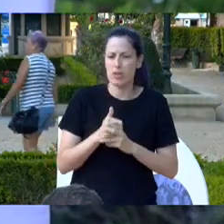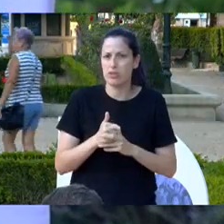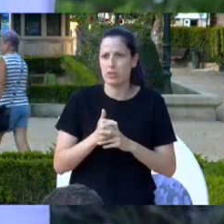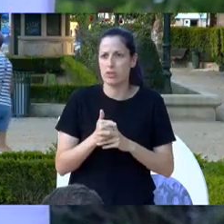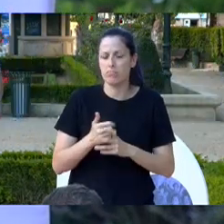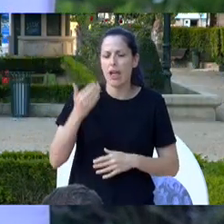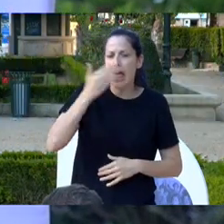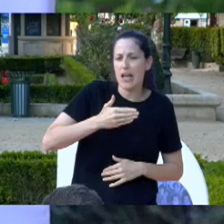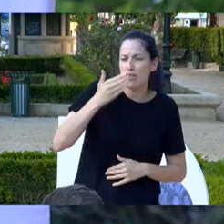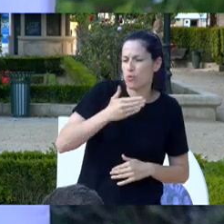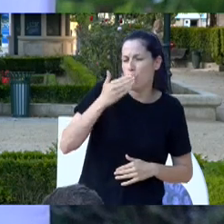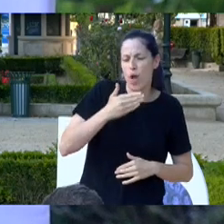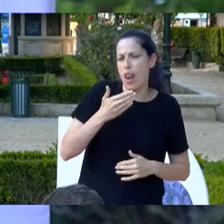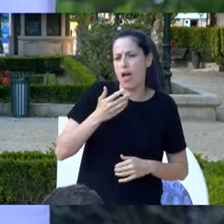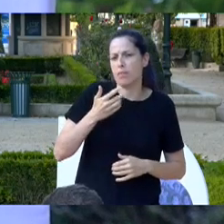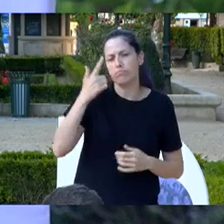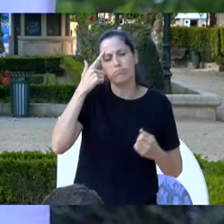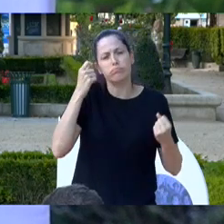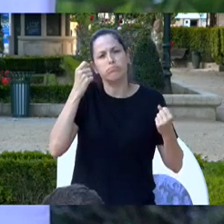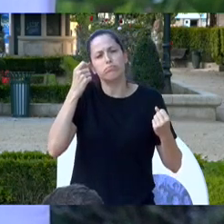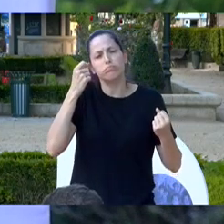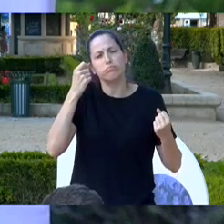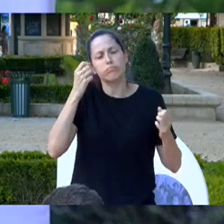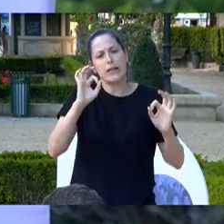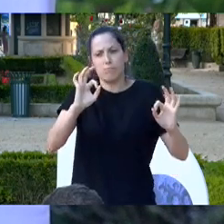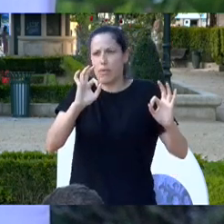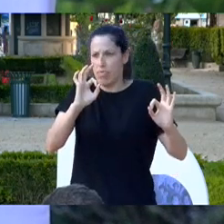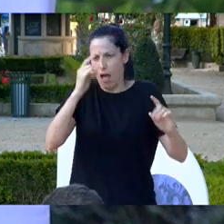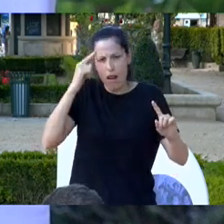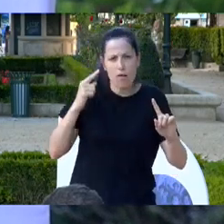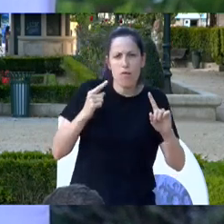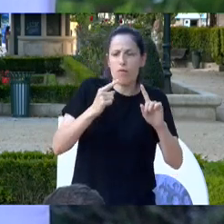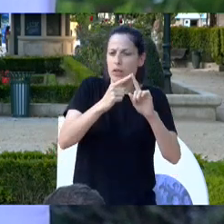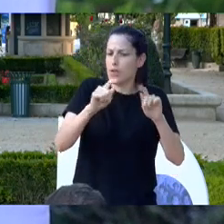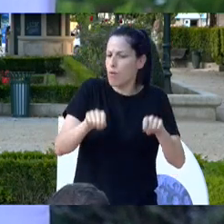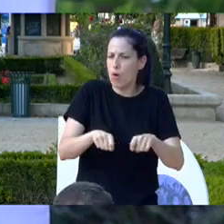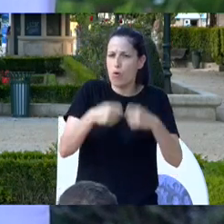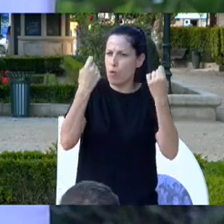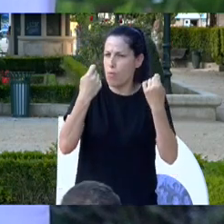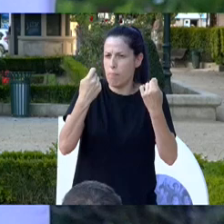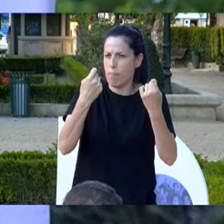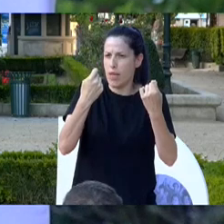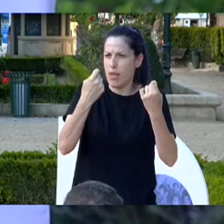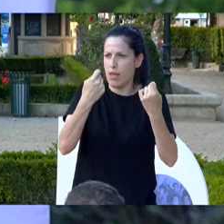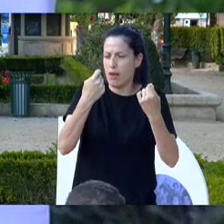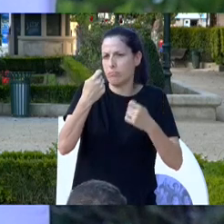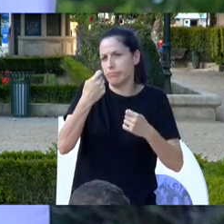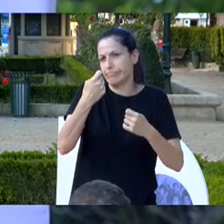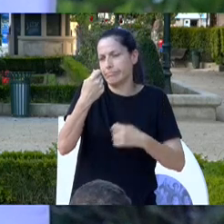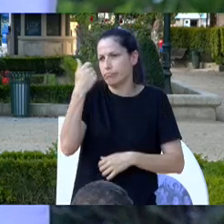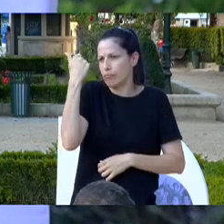altamente especializada que pretendía rachar coa endogamia, sobre todo que había nas escolas